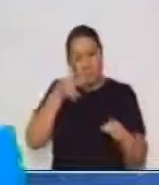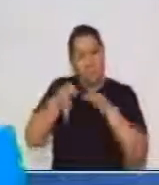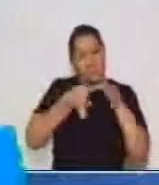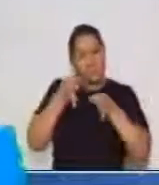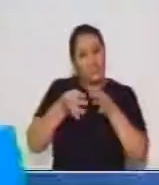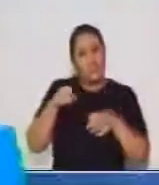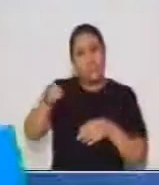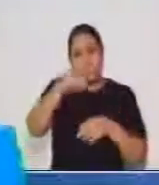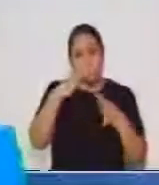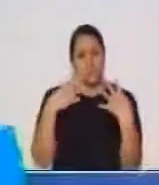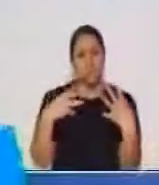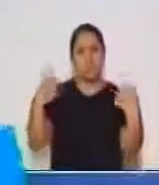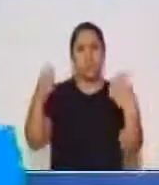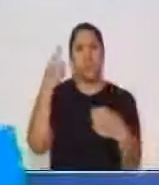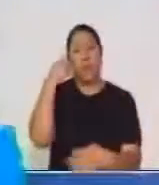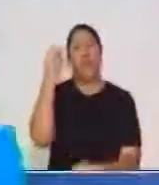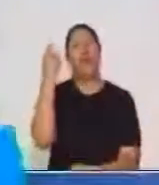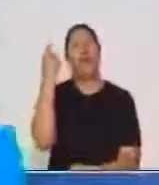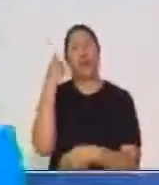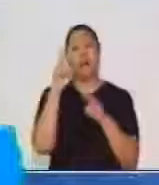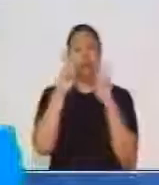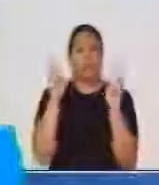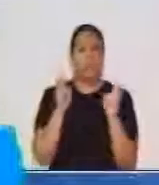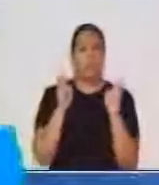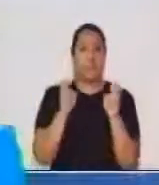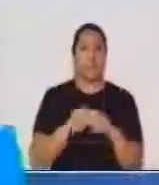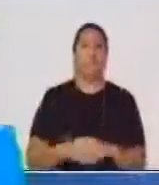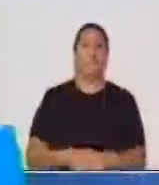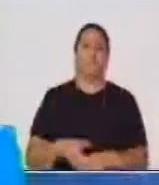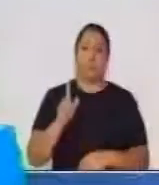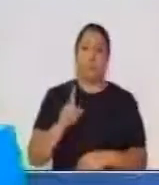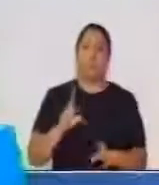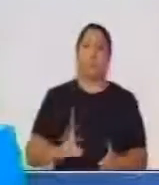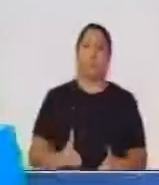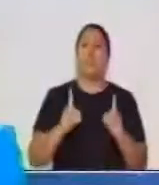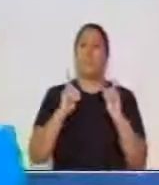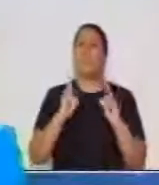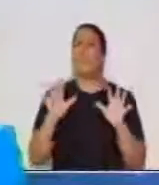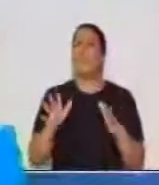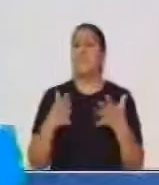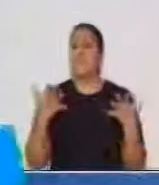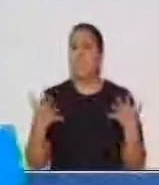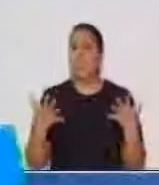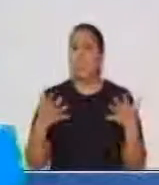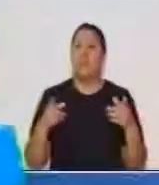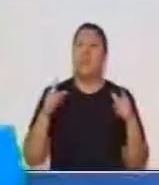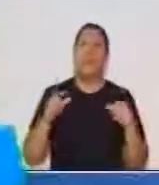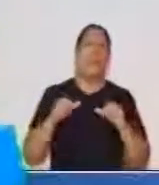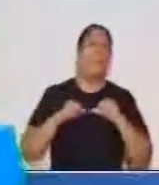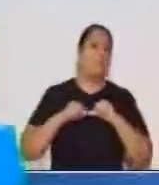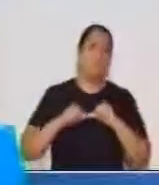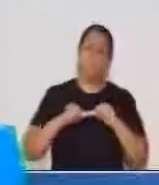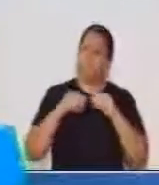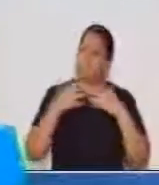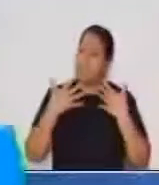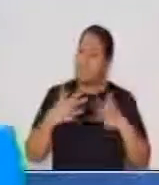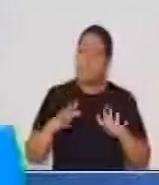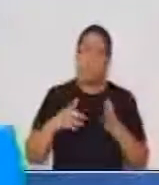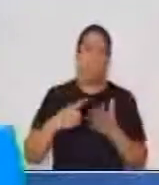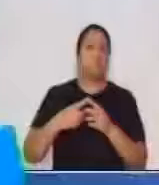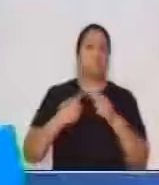tema. En el desarrollo, pues ya es el cuerpo en sí de la mesa redonda, es donde ya es